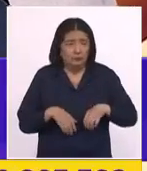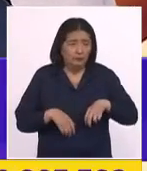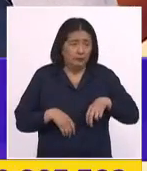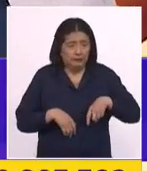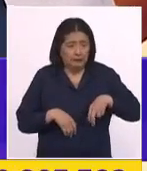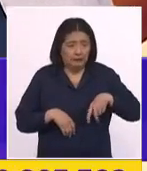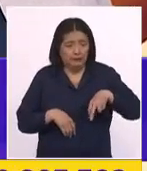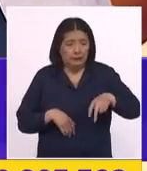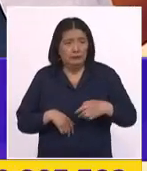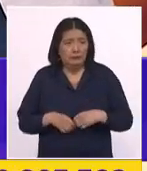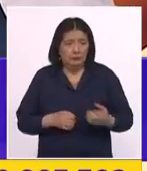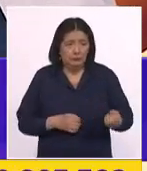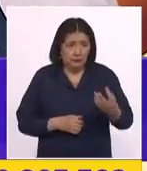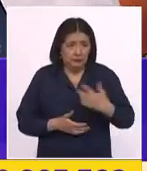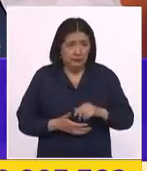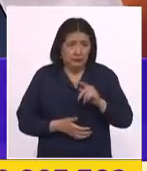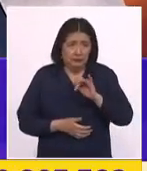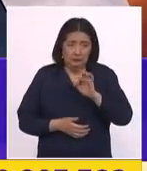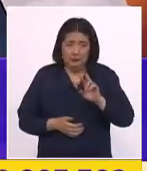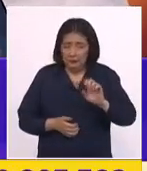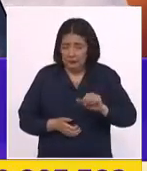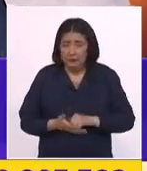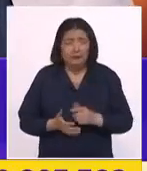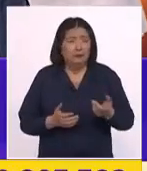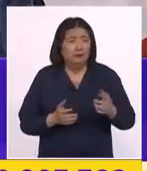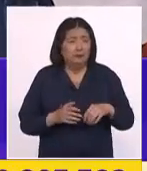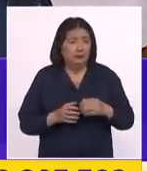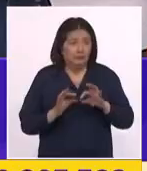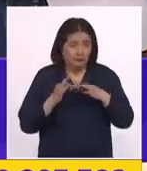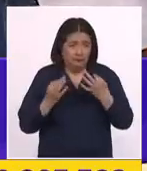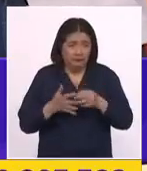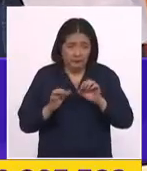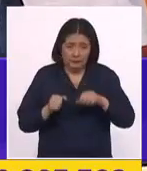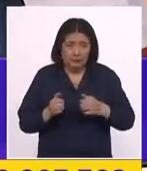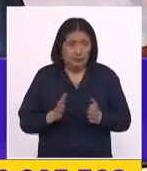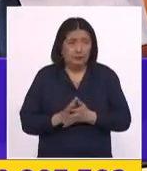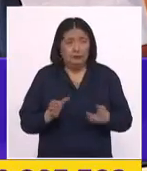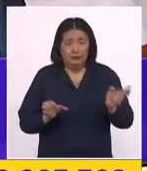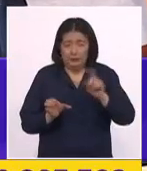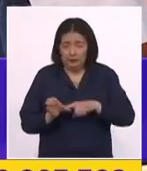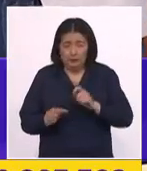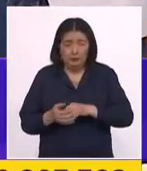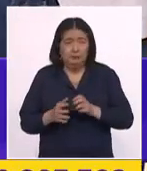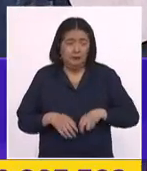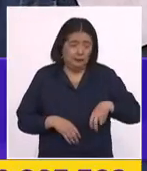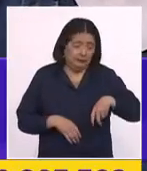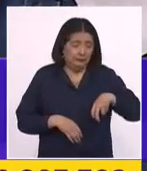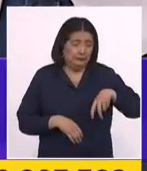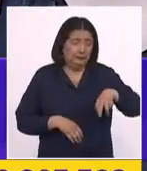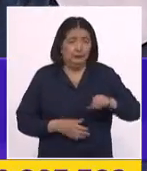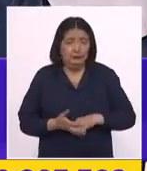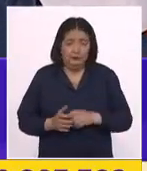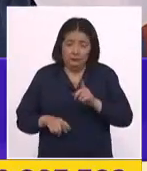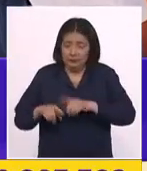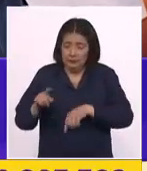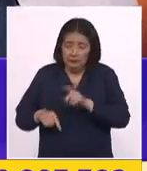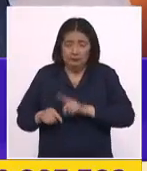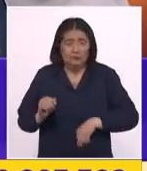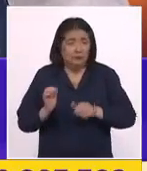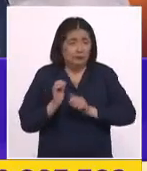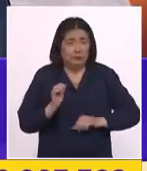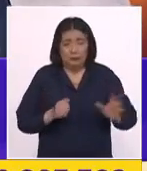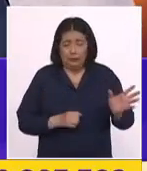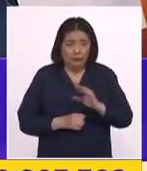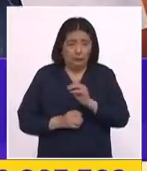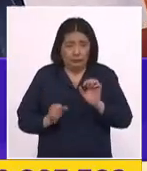atlética? Kimberly me contaba que la familia está tan involucrada con la marcha atlética, que son los primos, son los hermanos, que